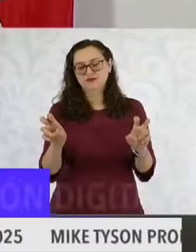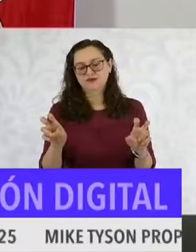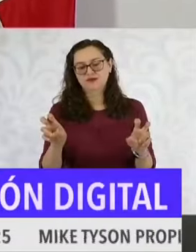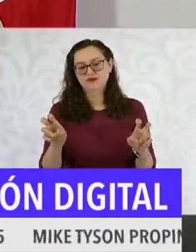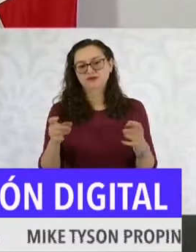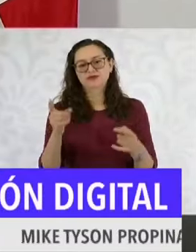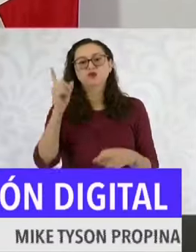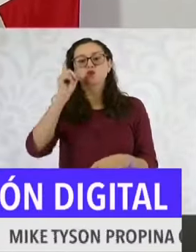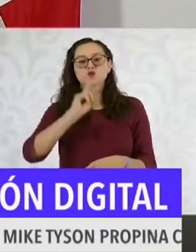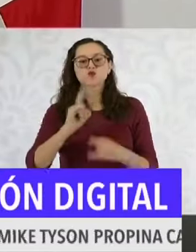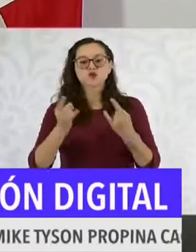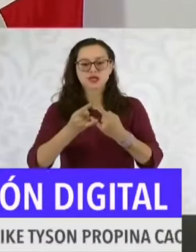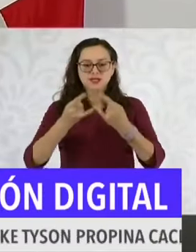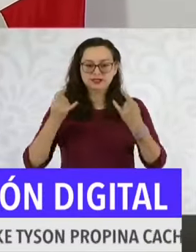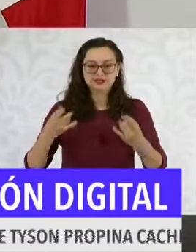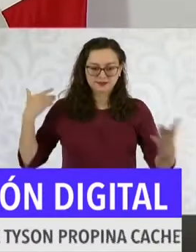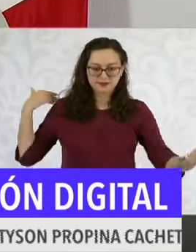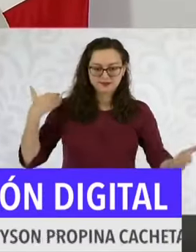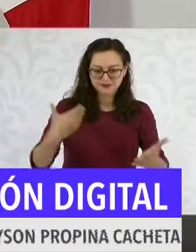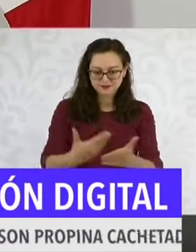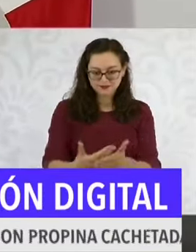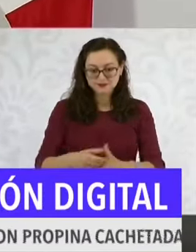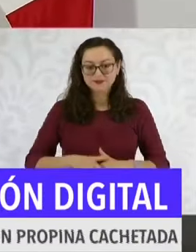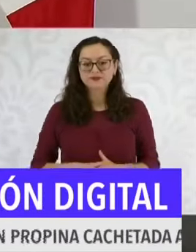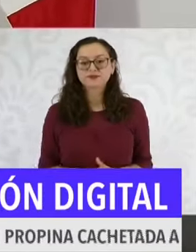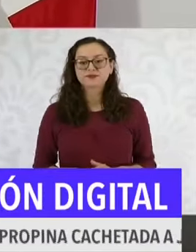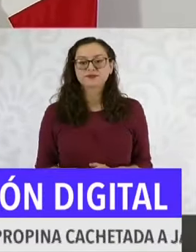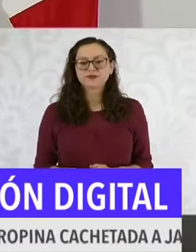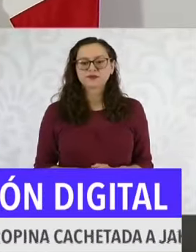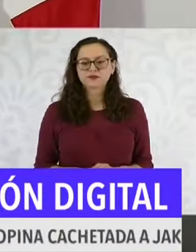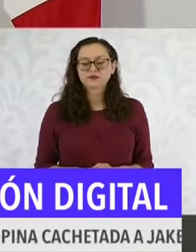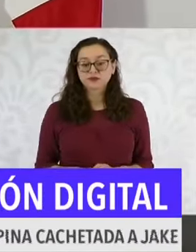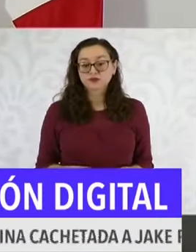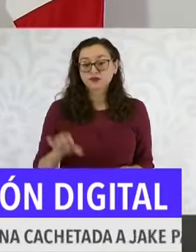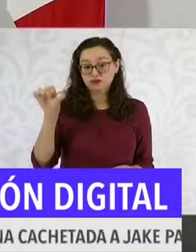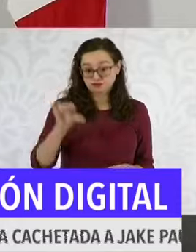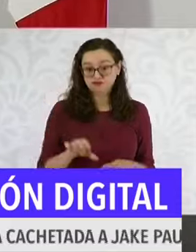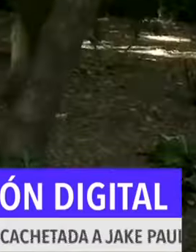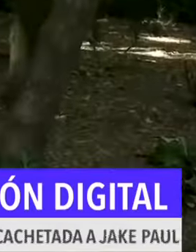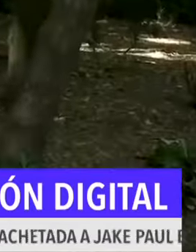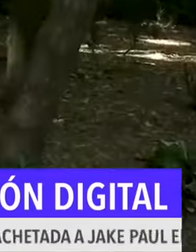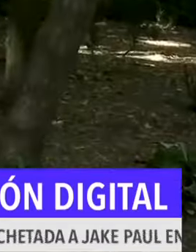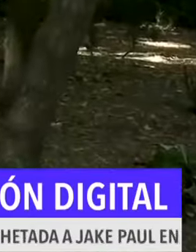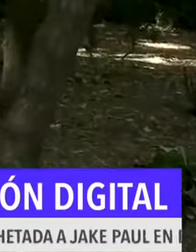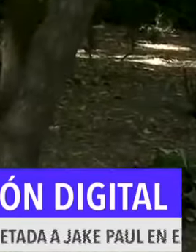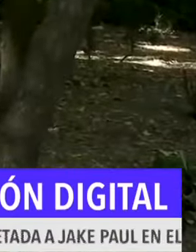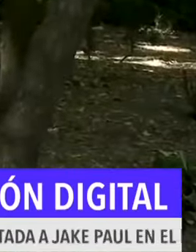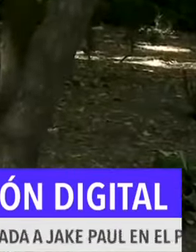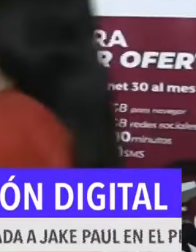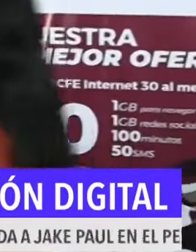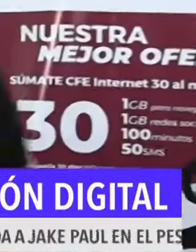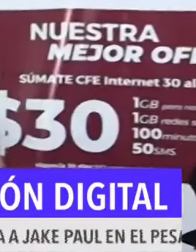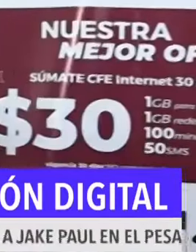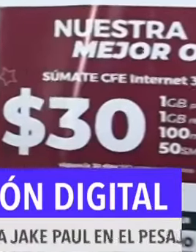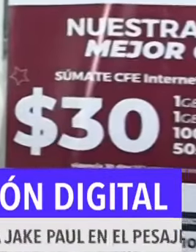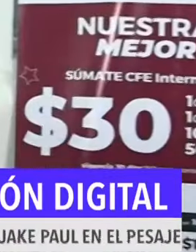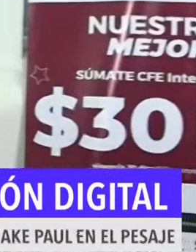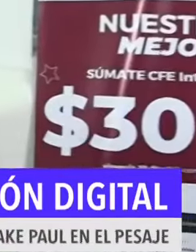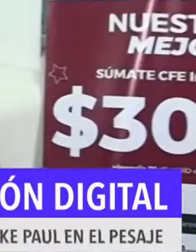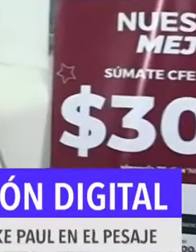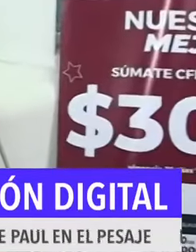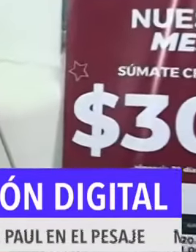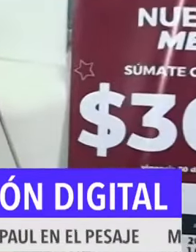presidenta Claudia Sheinbaum presentó la nueva Agencia de Transformación Digital, mediante la cual se busca simplificar la cantidad